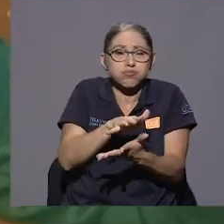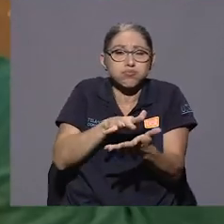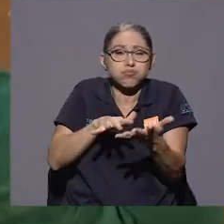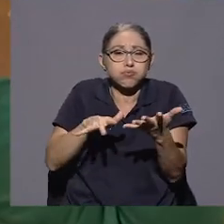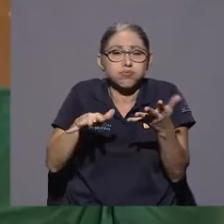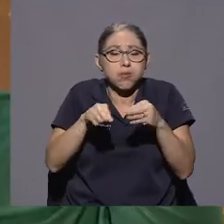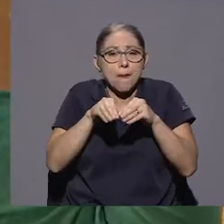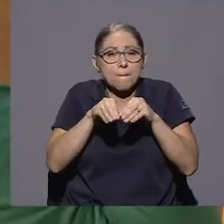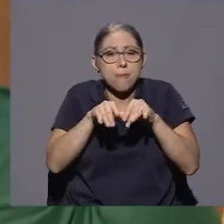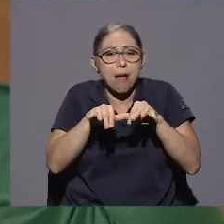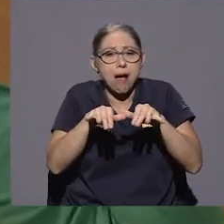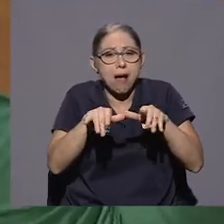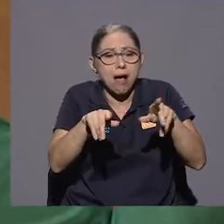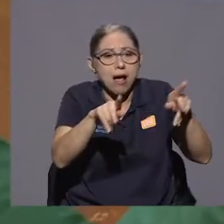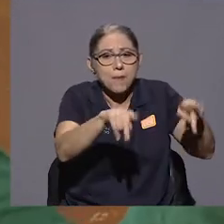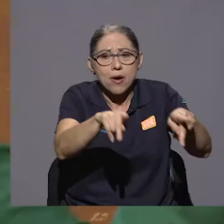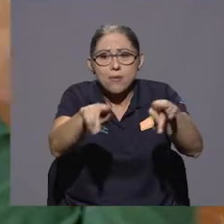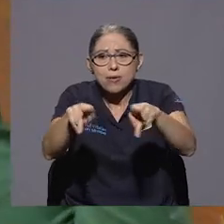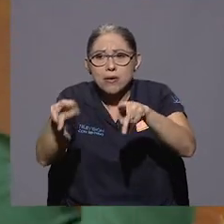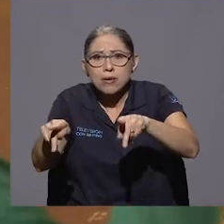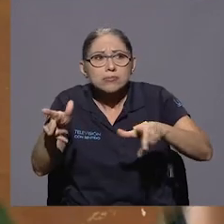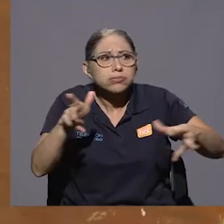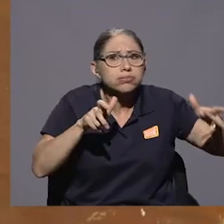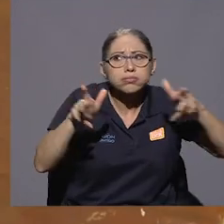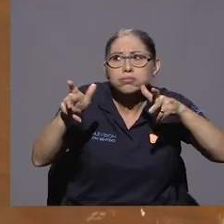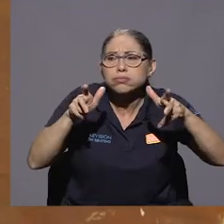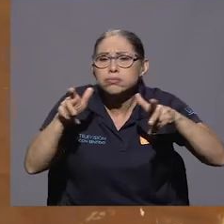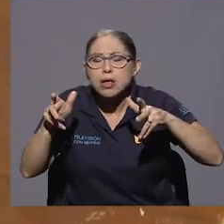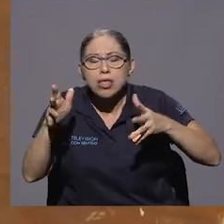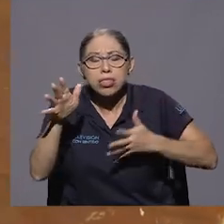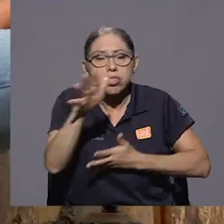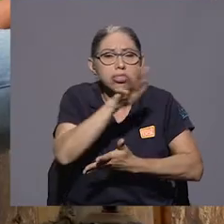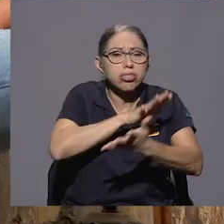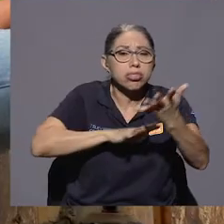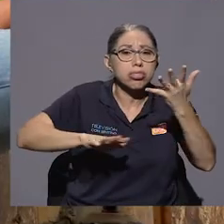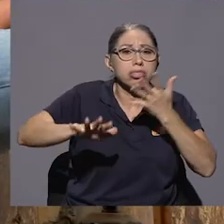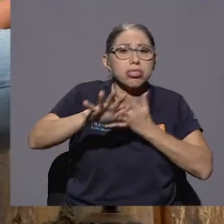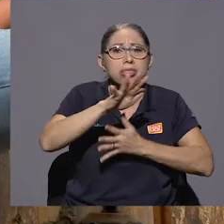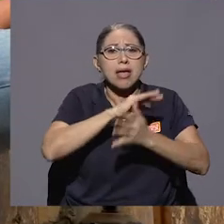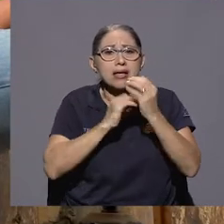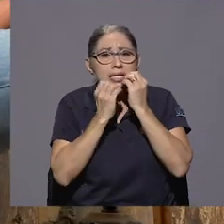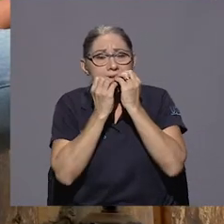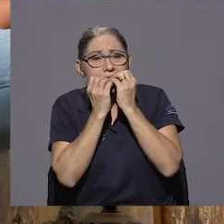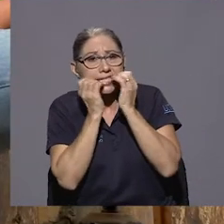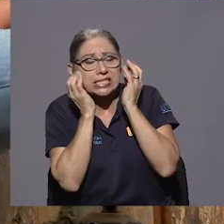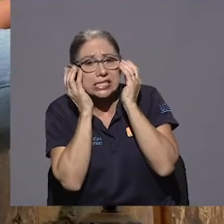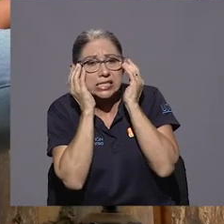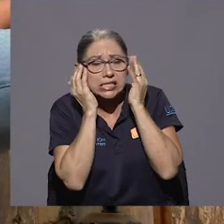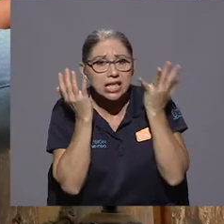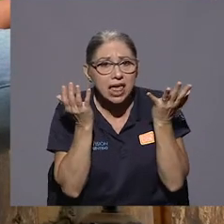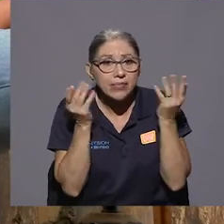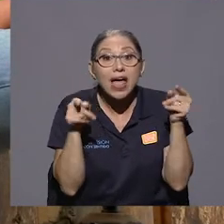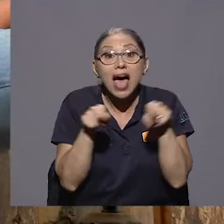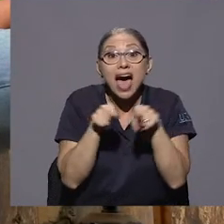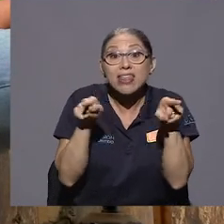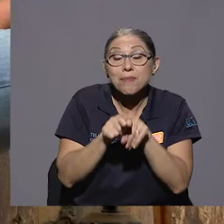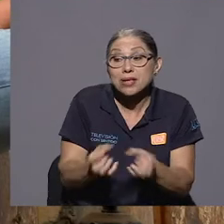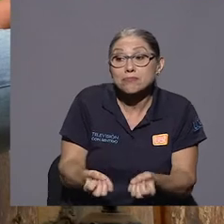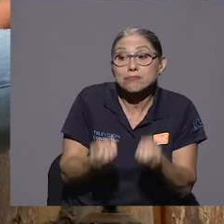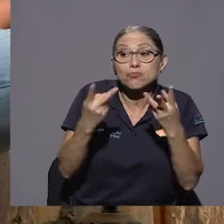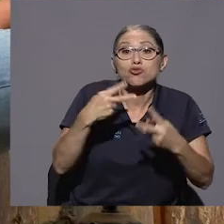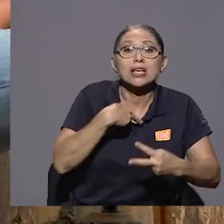en el público que genera mucha confusión y genera mucha ansiedad. Y además muchas de las voces